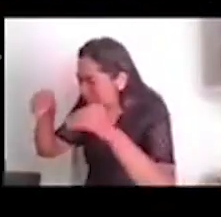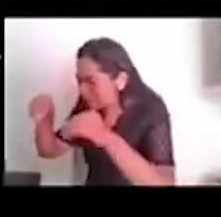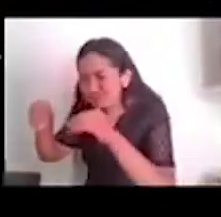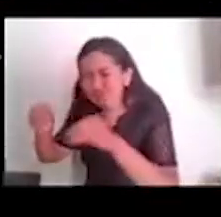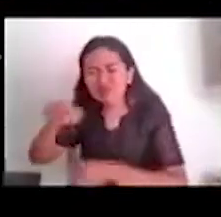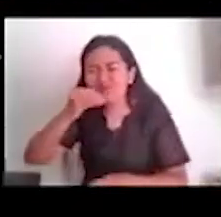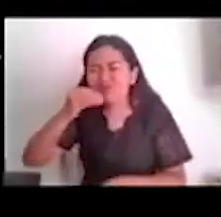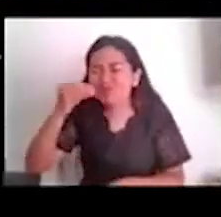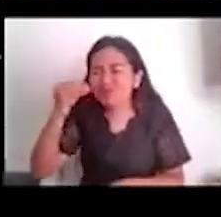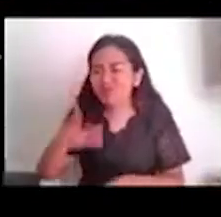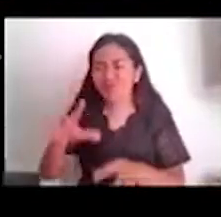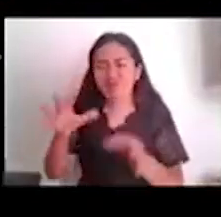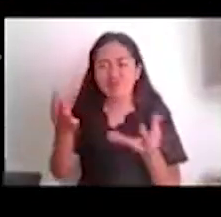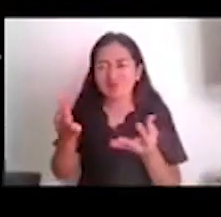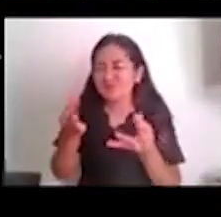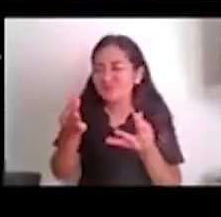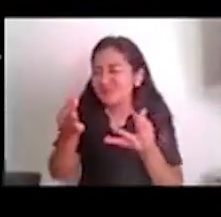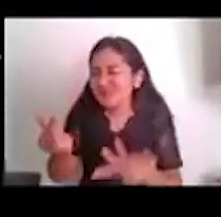favor.